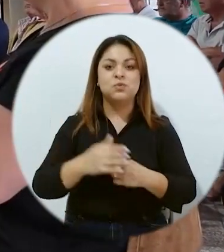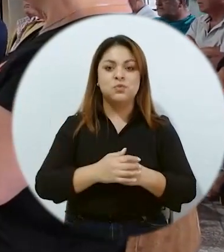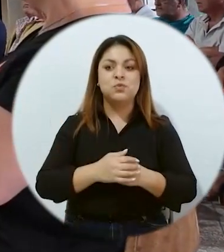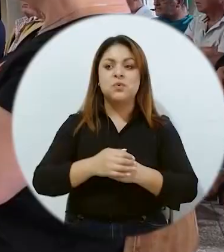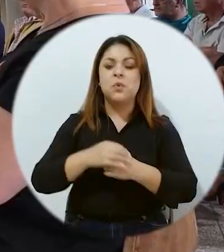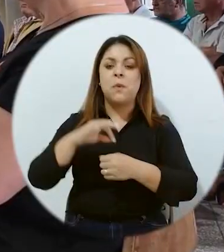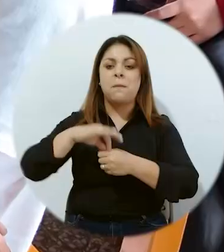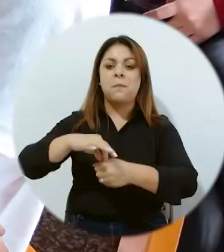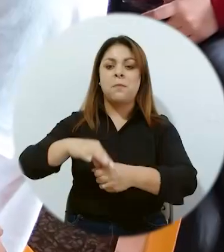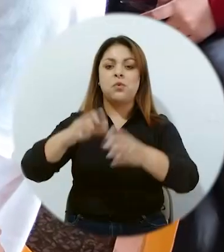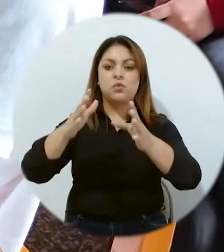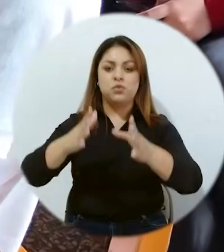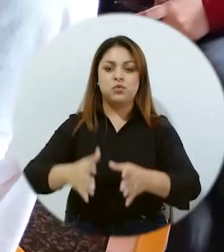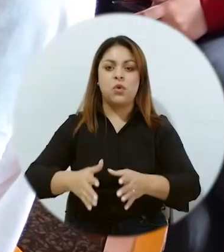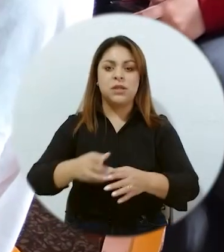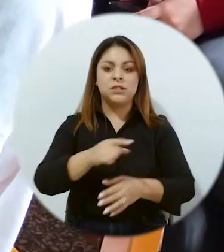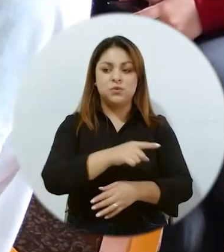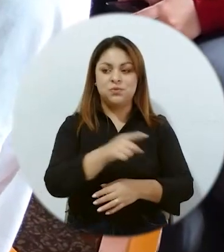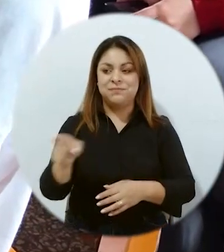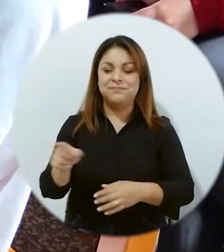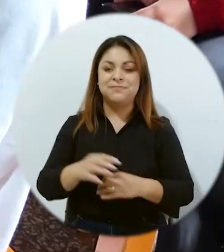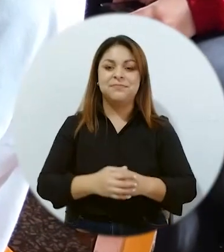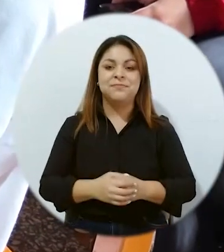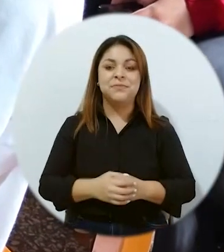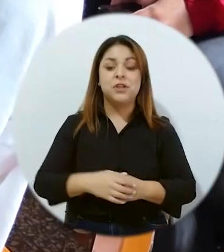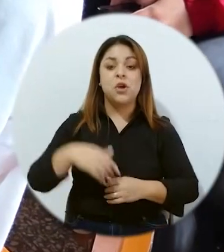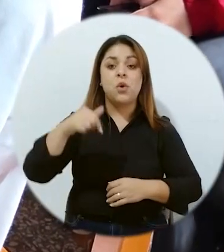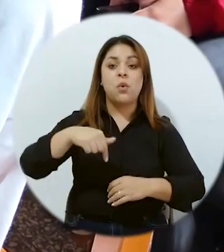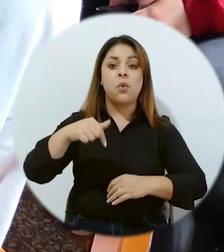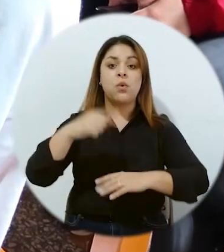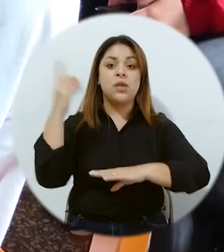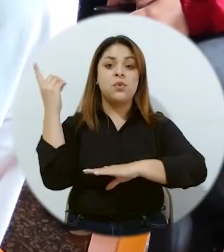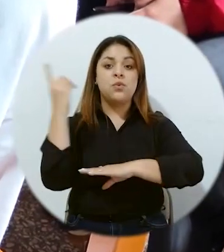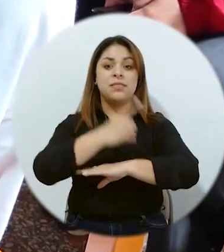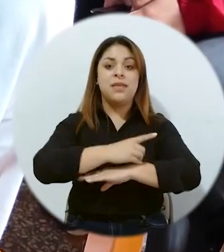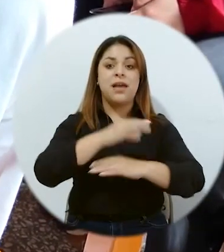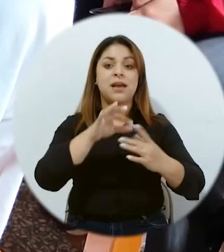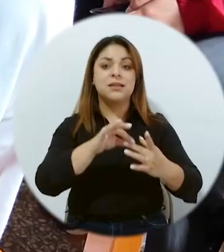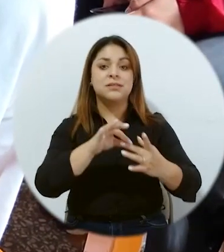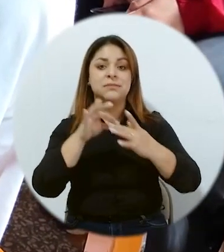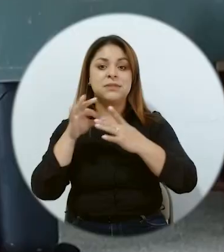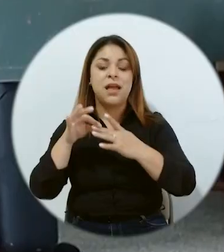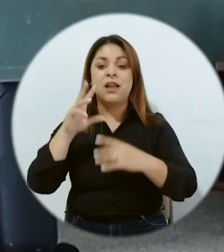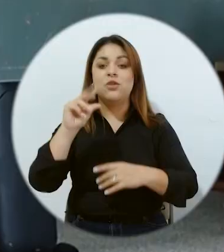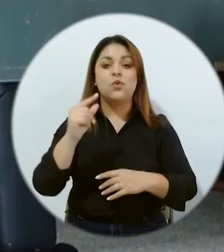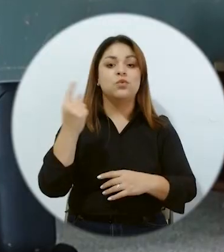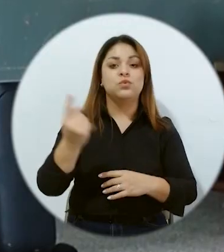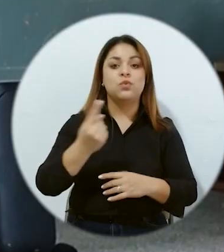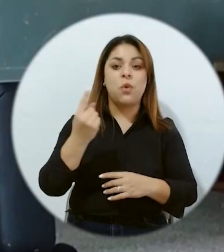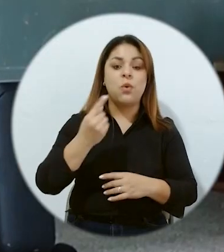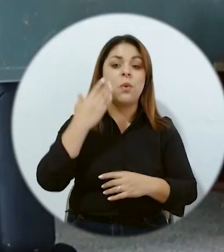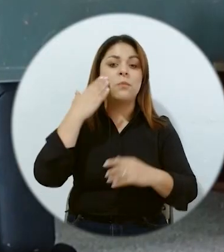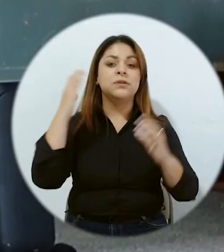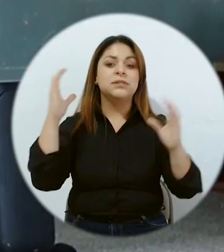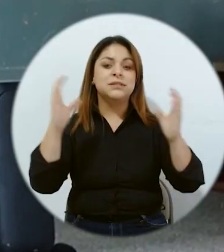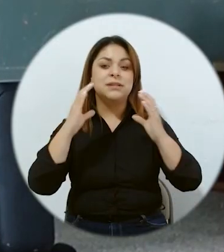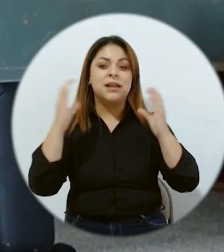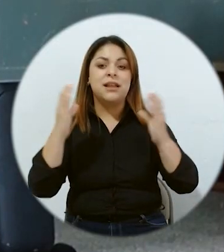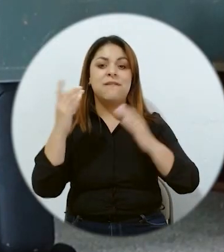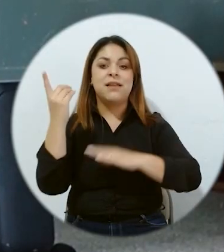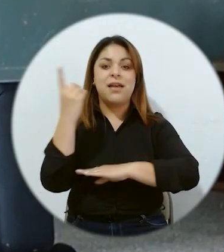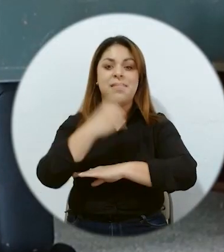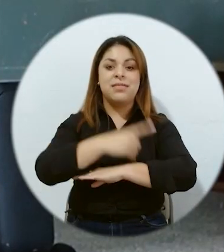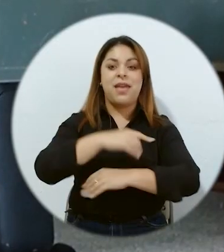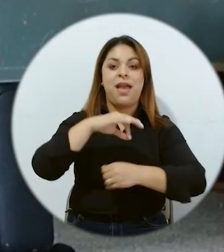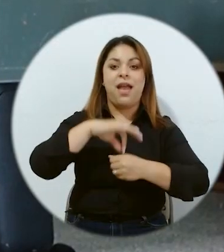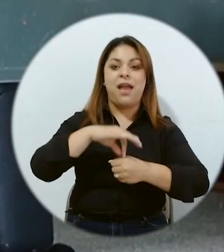los productores agroecológicos. Hoy es un día muy especial y no solo porque es la celebración del Día